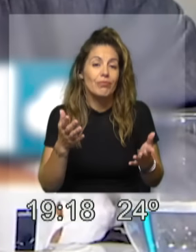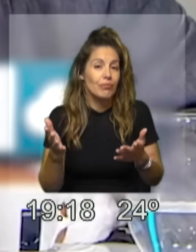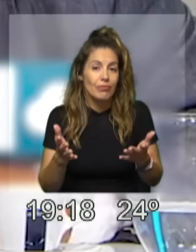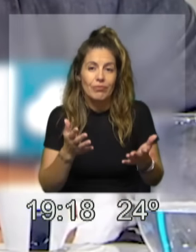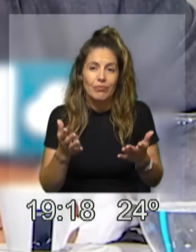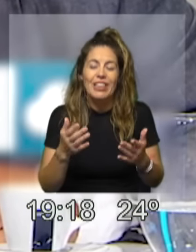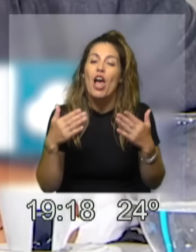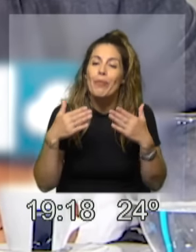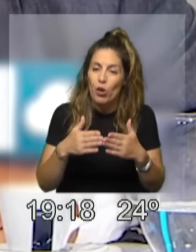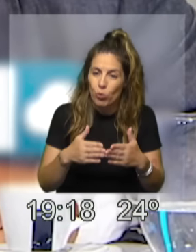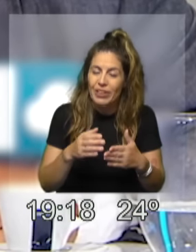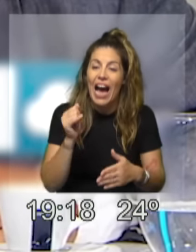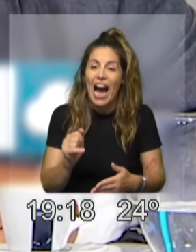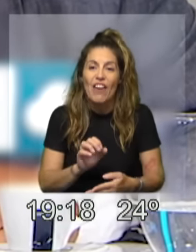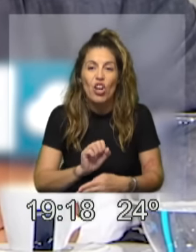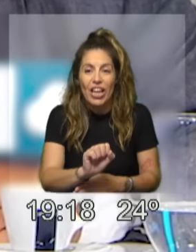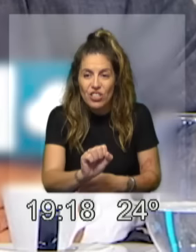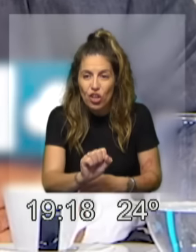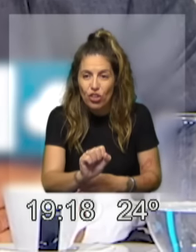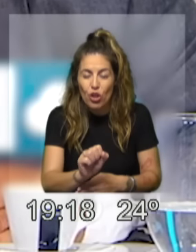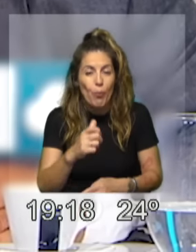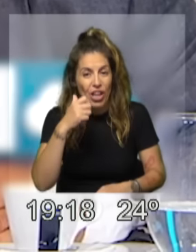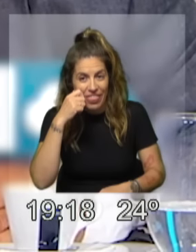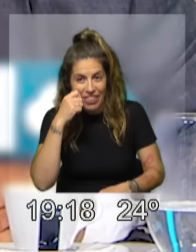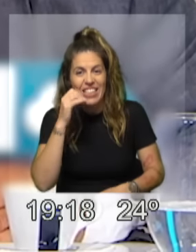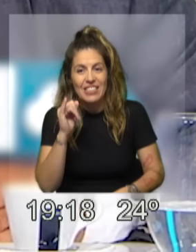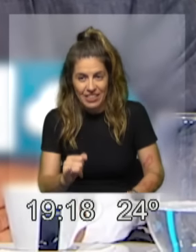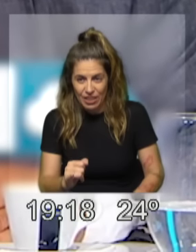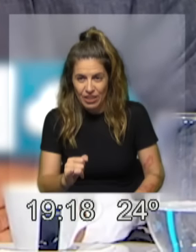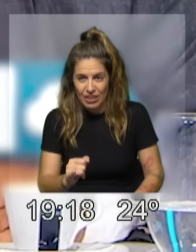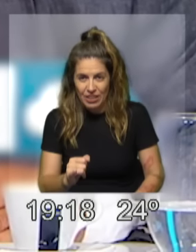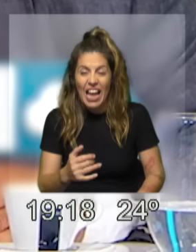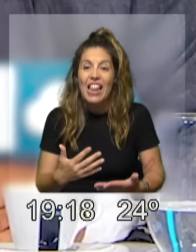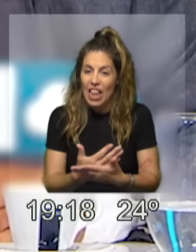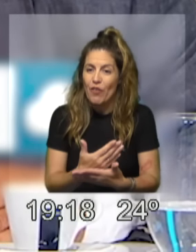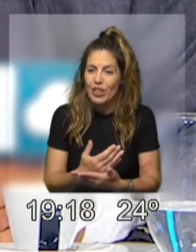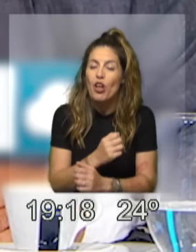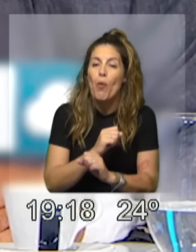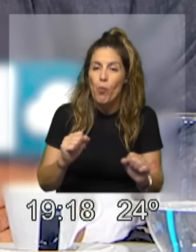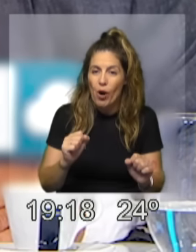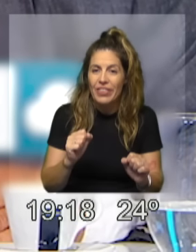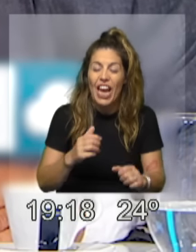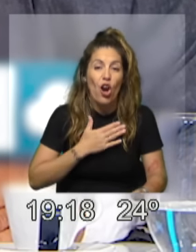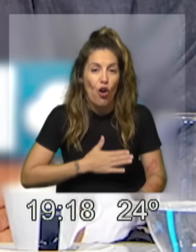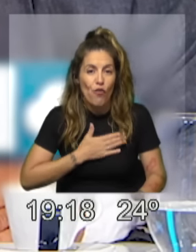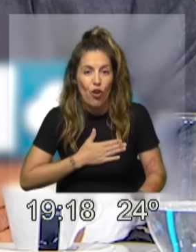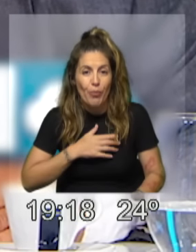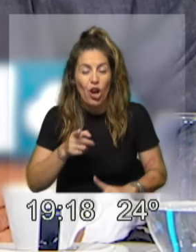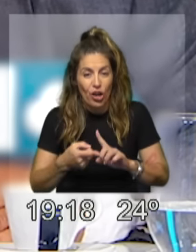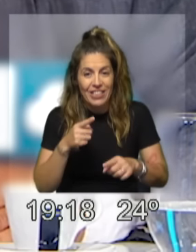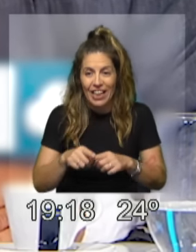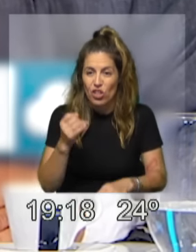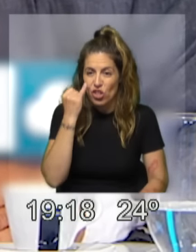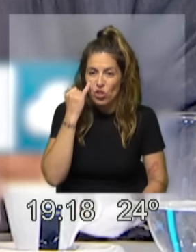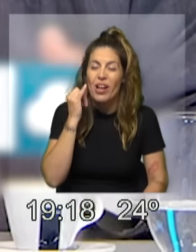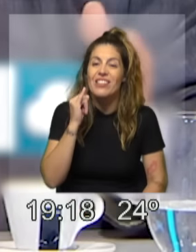No, la pregunta es, ¿hay violación o pelleggis por edad? Sí. ¿La víctima puede haber estado conforme con esa relación